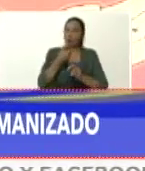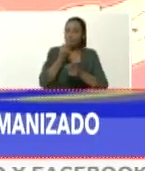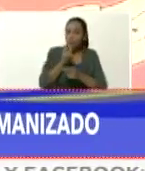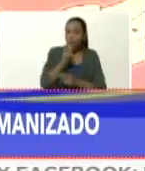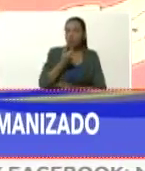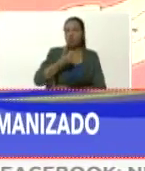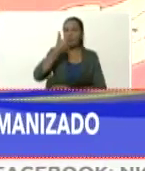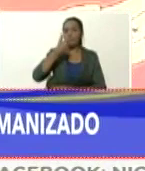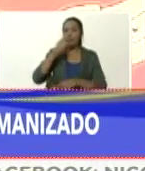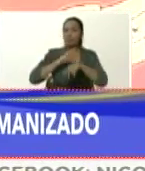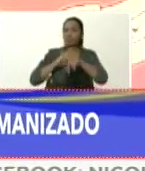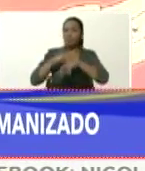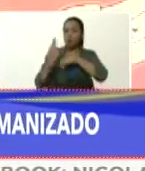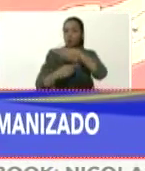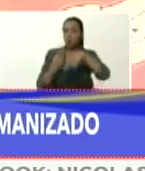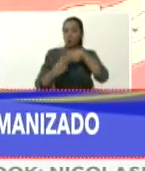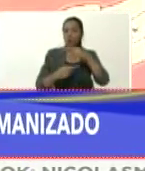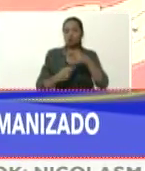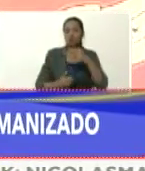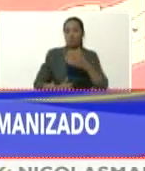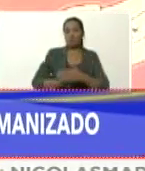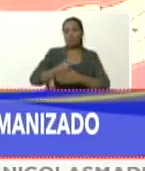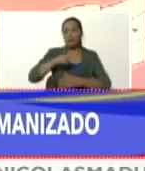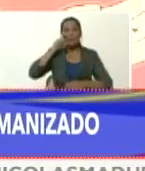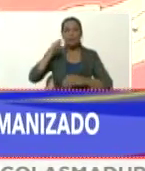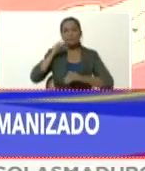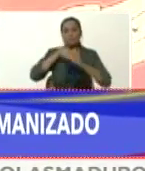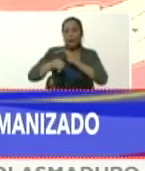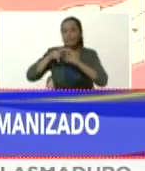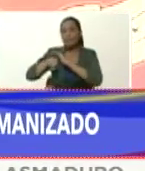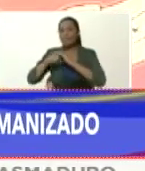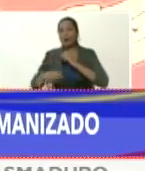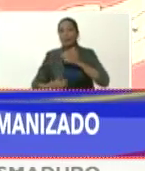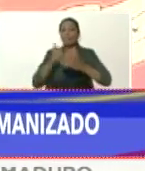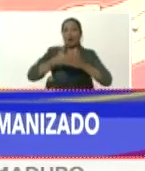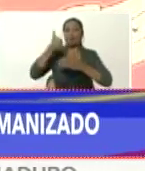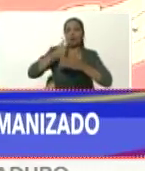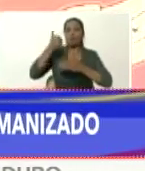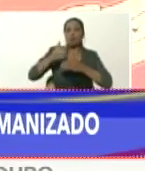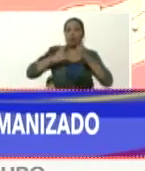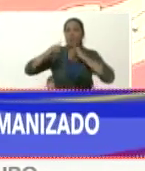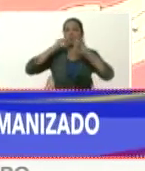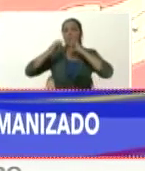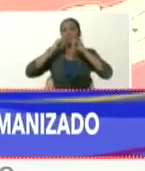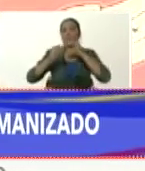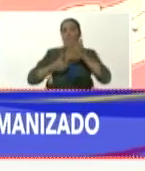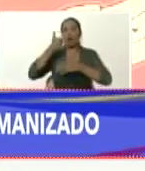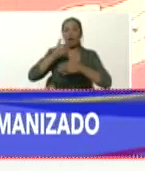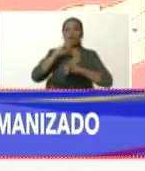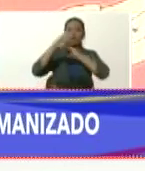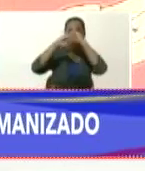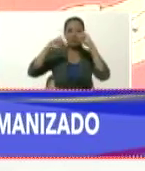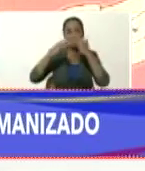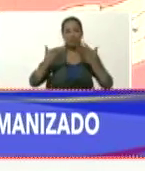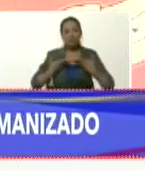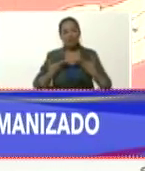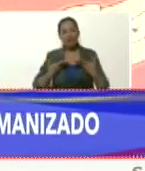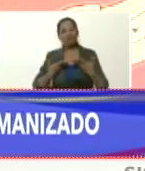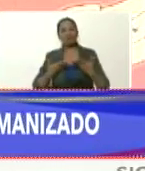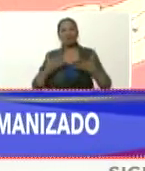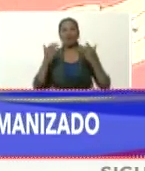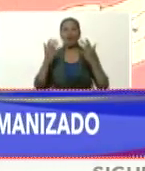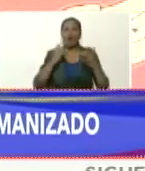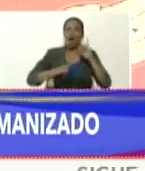poquito más, en tiempo de revolución se pare más, ¿verdad? Porque hay felicidad, hay amor, hay ganas de